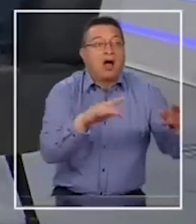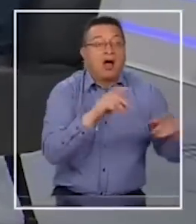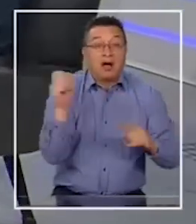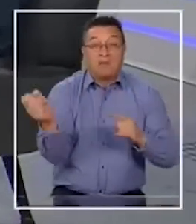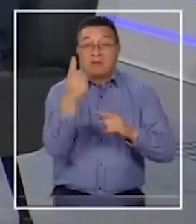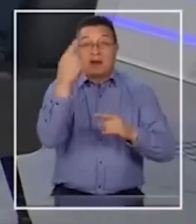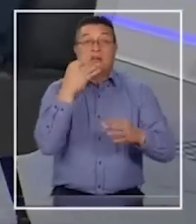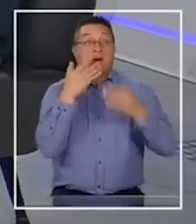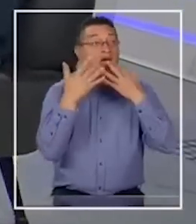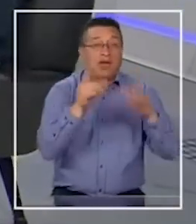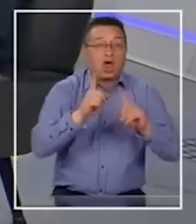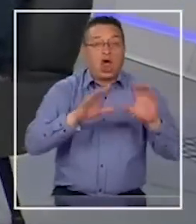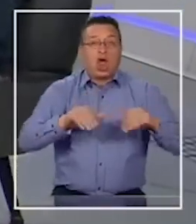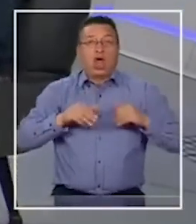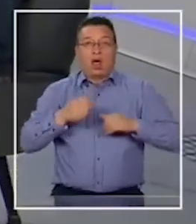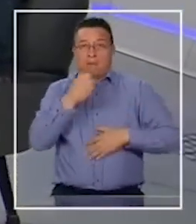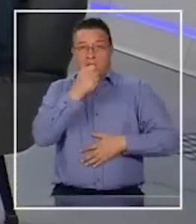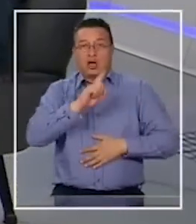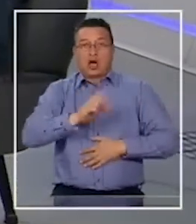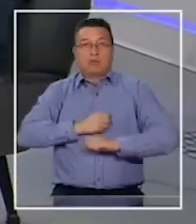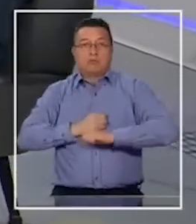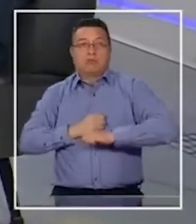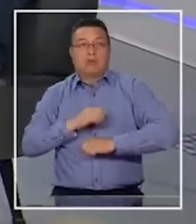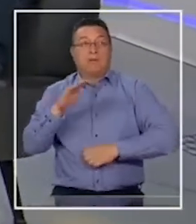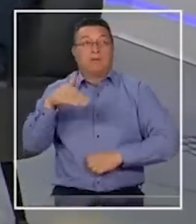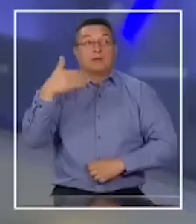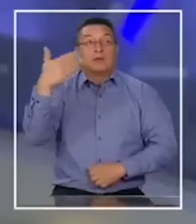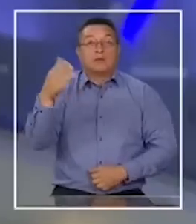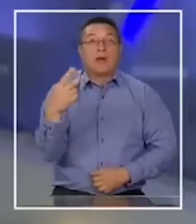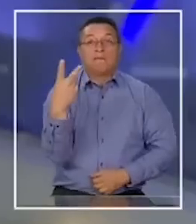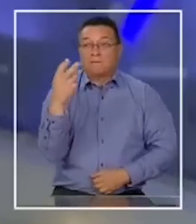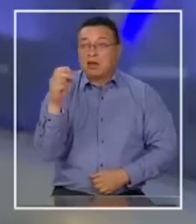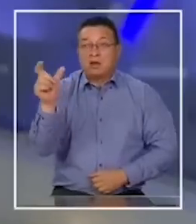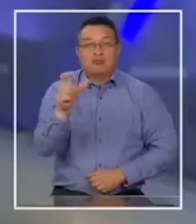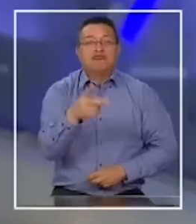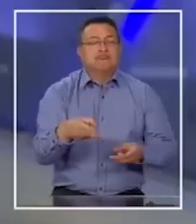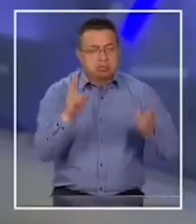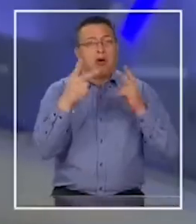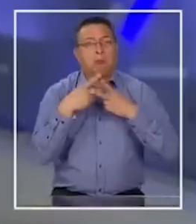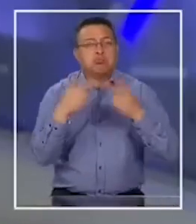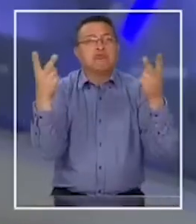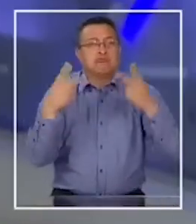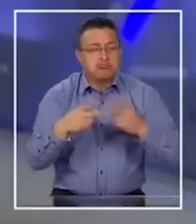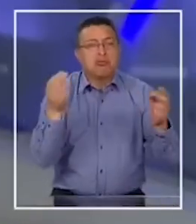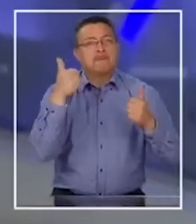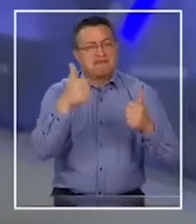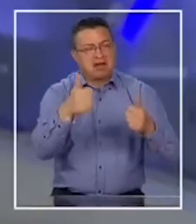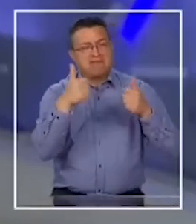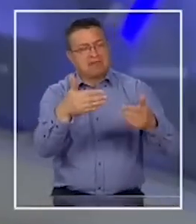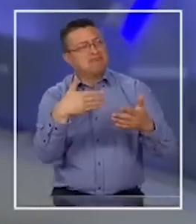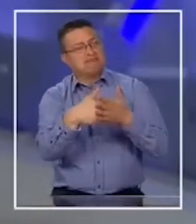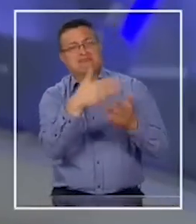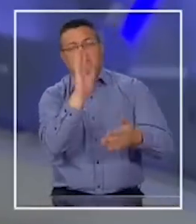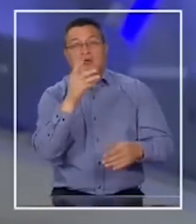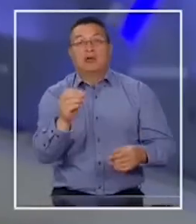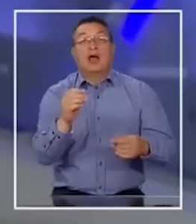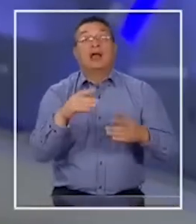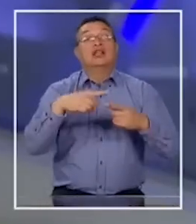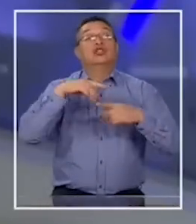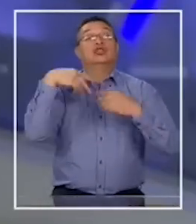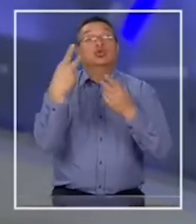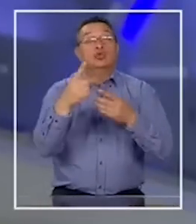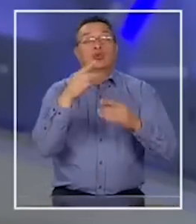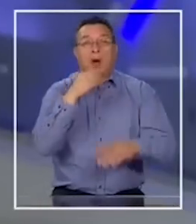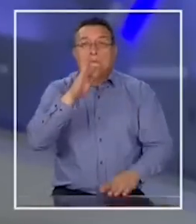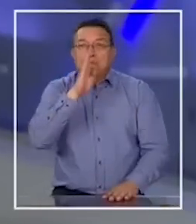primera devolución nadie quería hablar nadie quería hablar con la prensa al día siguiente habían 20 vecinos dispuestos a hablar segundo segunda tesis romper con